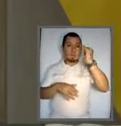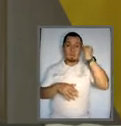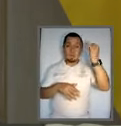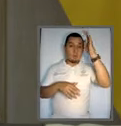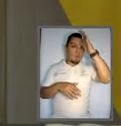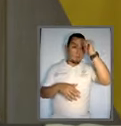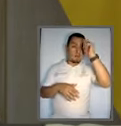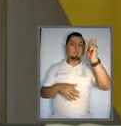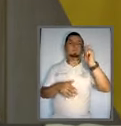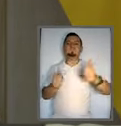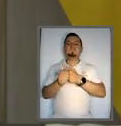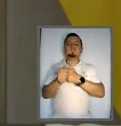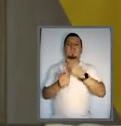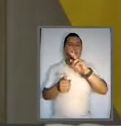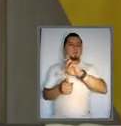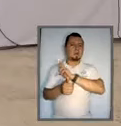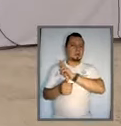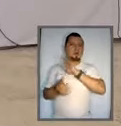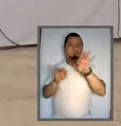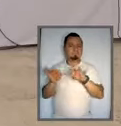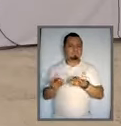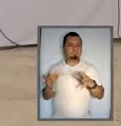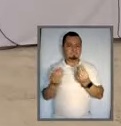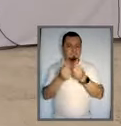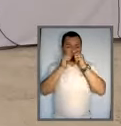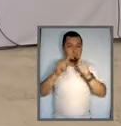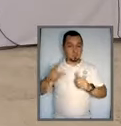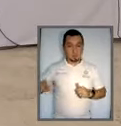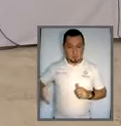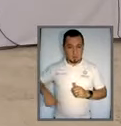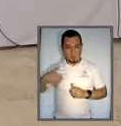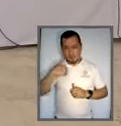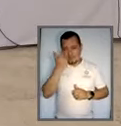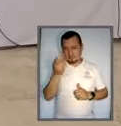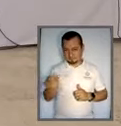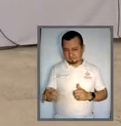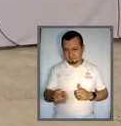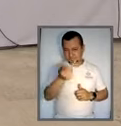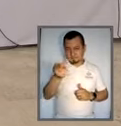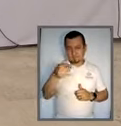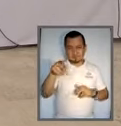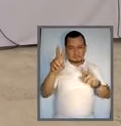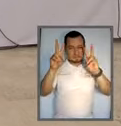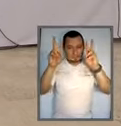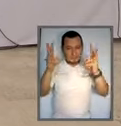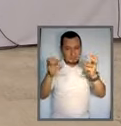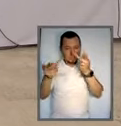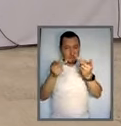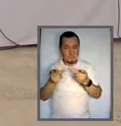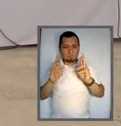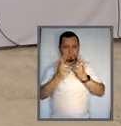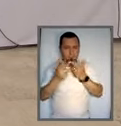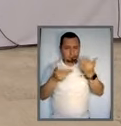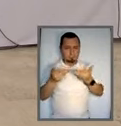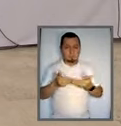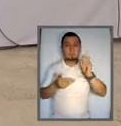acuerdo con respaldo general del sector privado. Por otra parte, gobernador, quisiera preguntarle sobre este tema que ya se ponía sobre la mesa